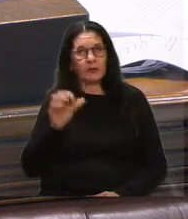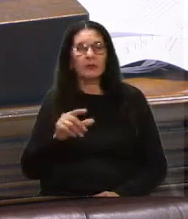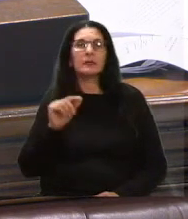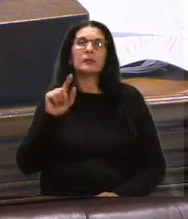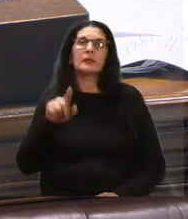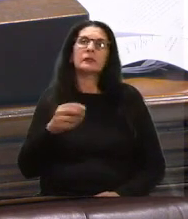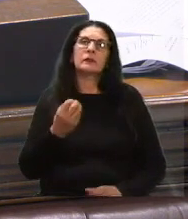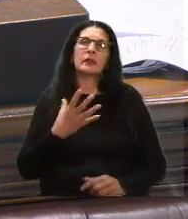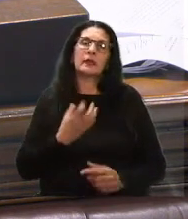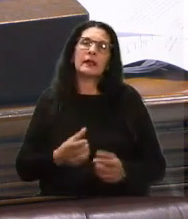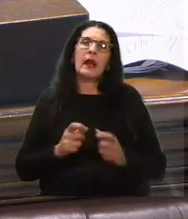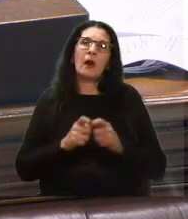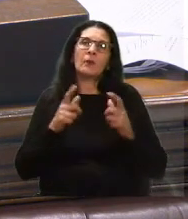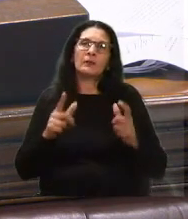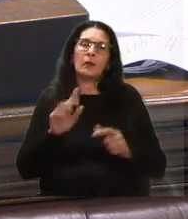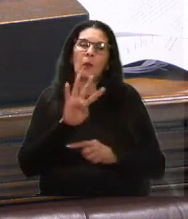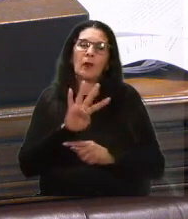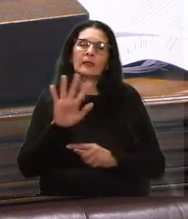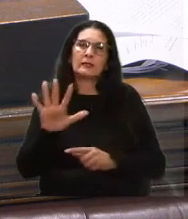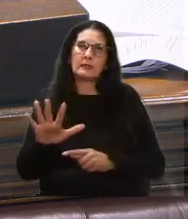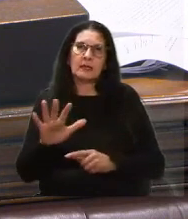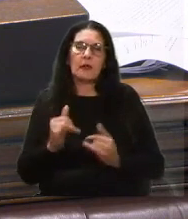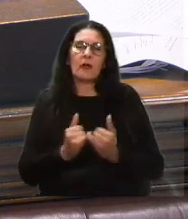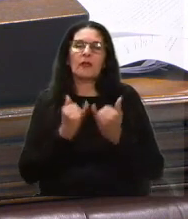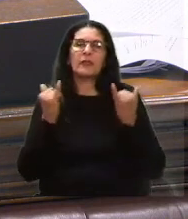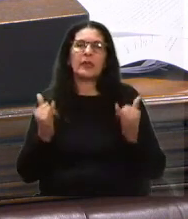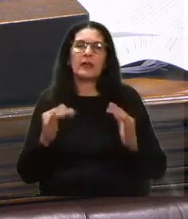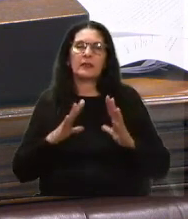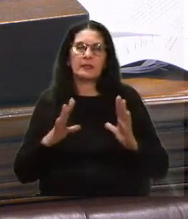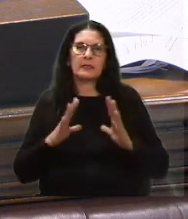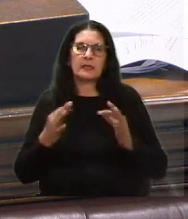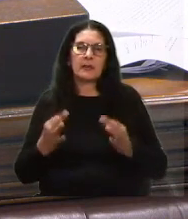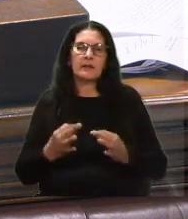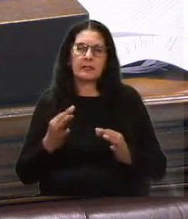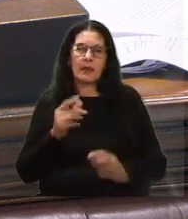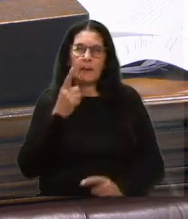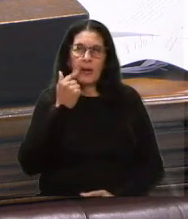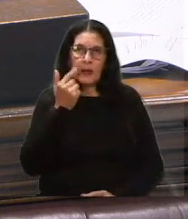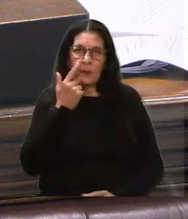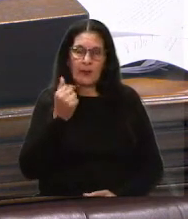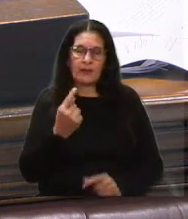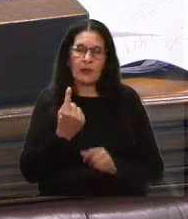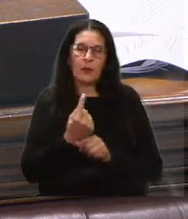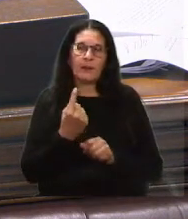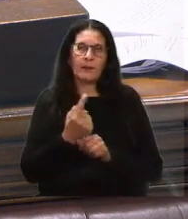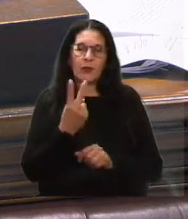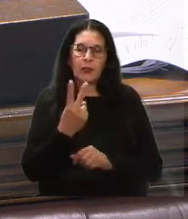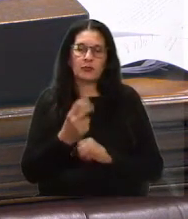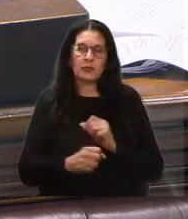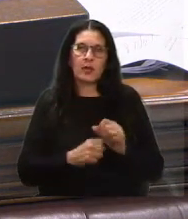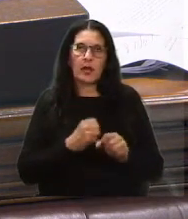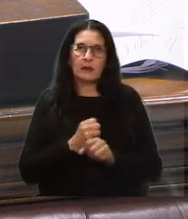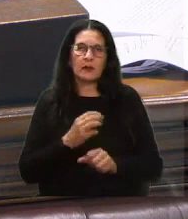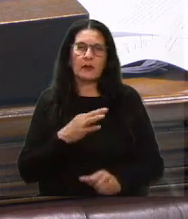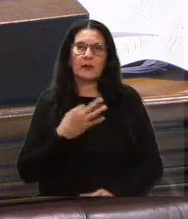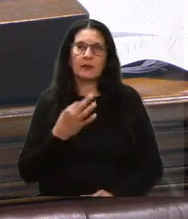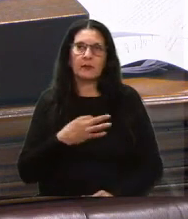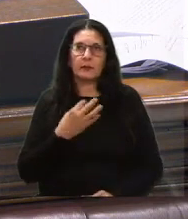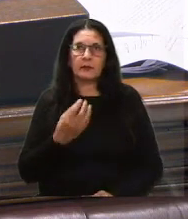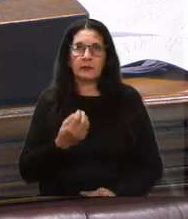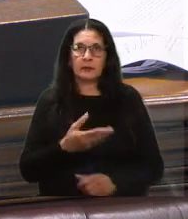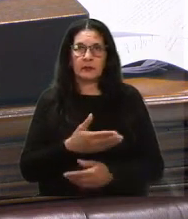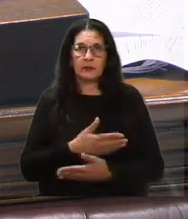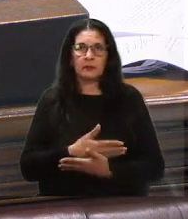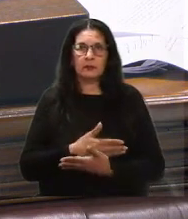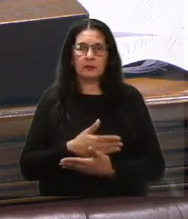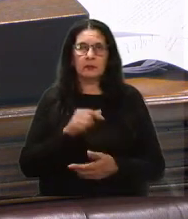cual plantea aumentar hasta 45 días de licencia especial para los padres Durante los primeros 2 años de vida del